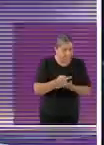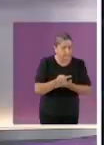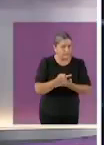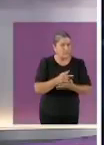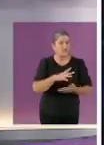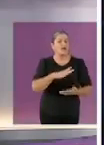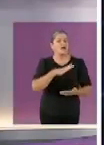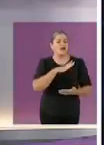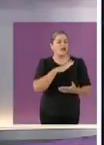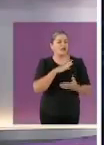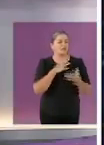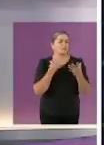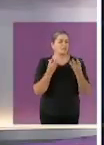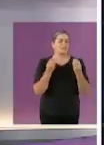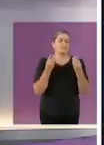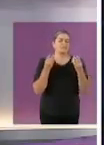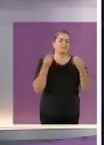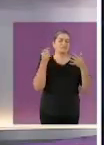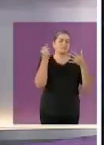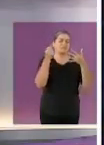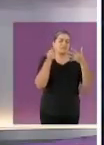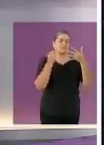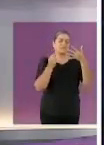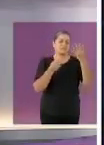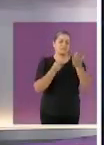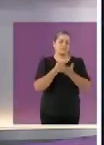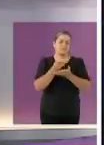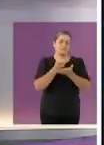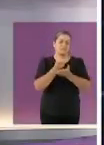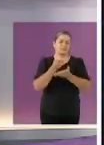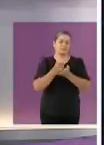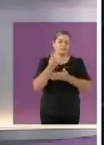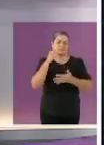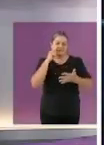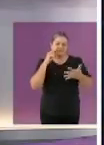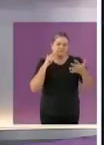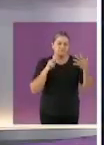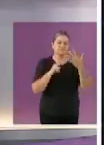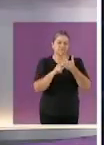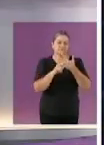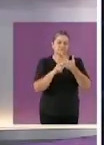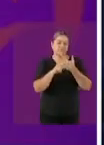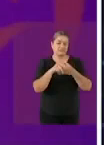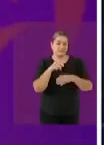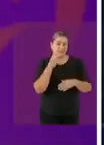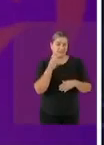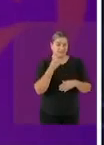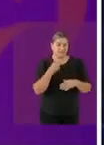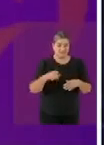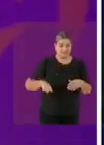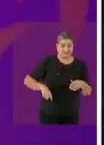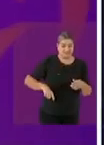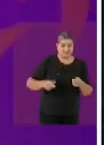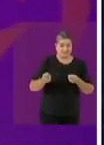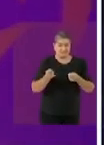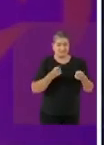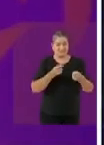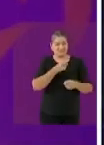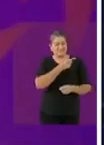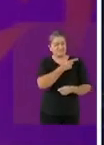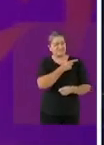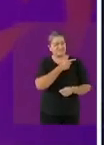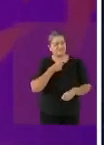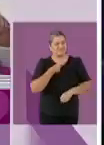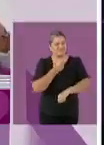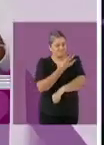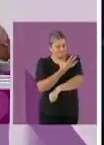eh que son críticos de la cuarta transformación del presidente López Obrador donde advierten que Este arroz ya se ció